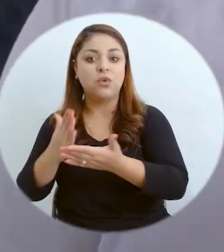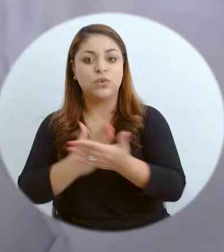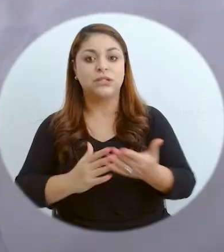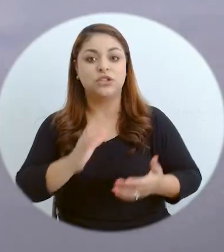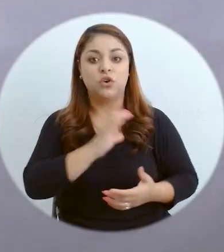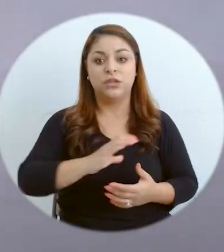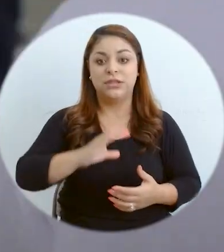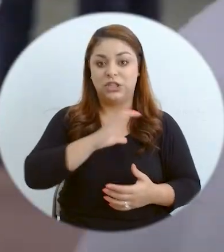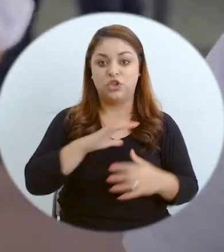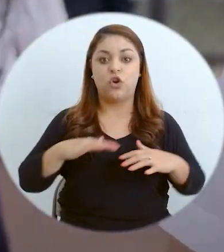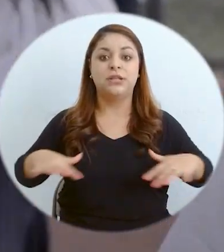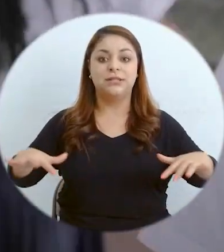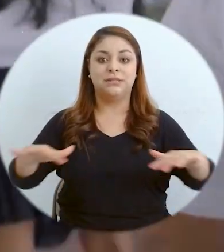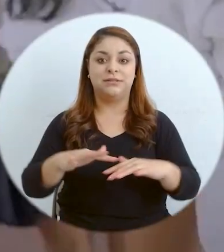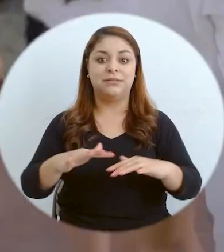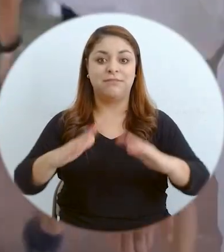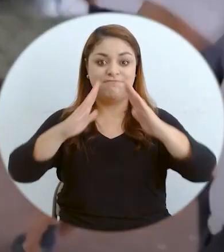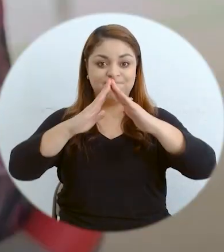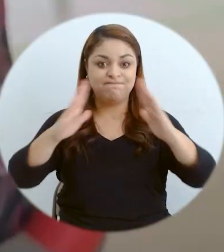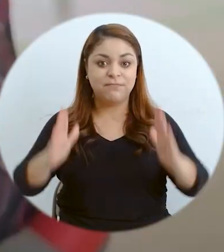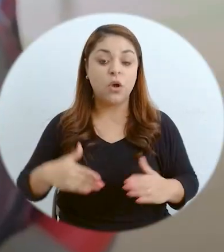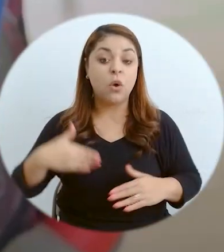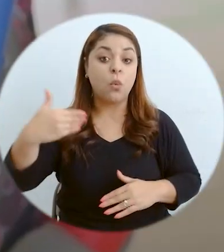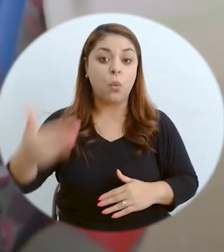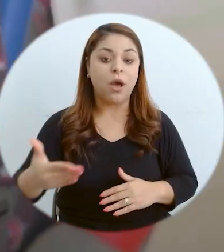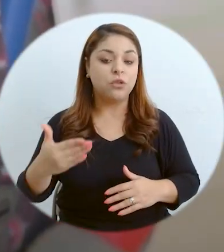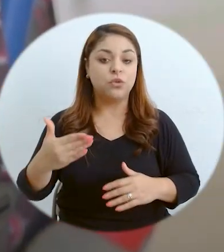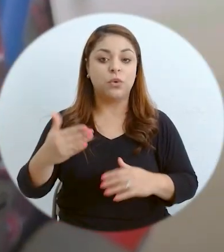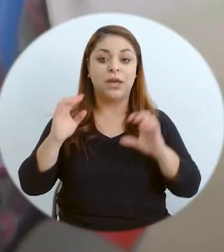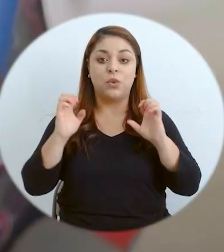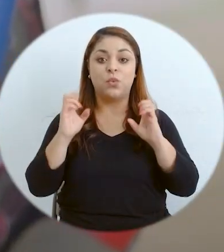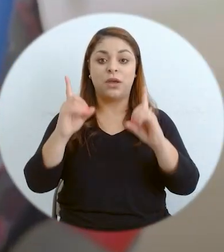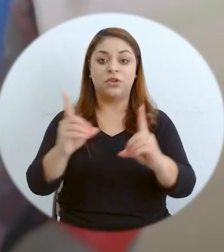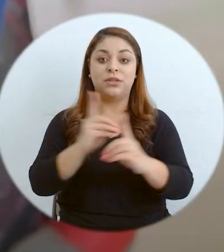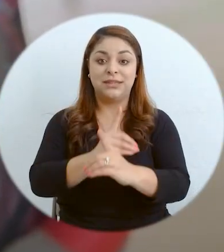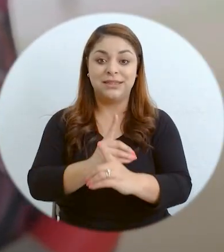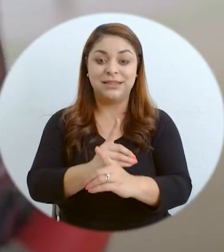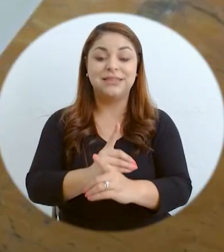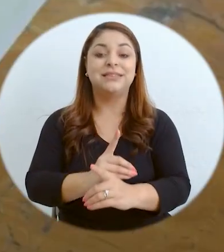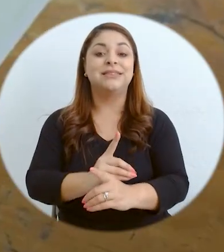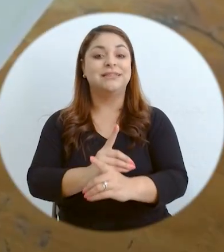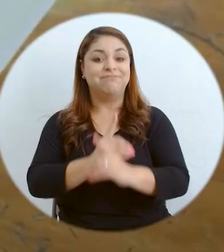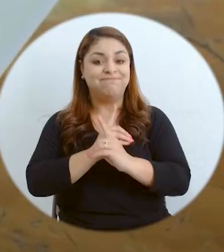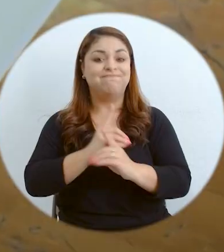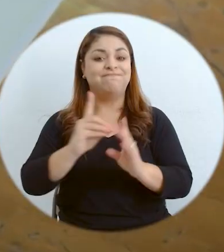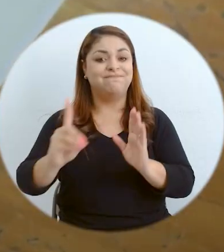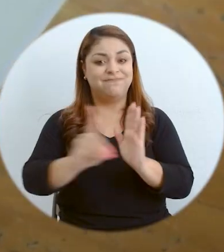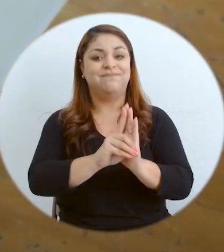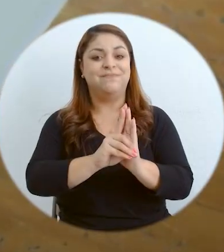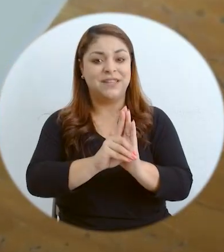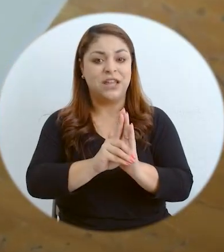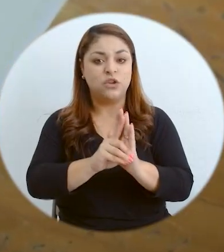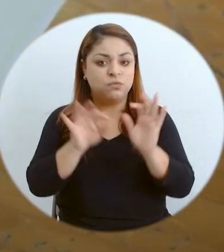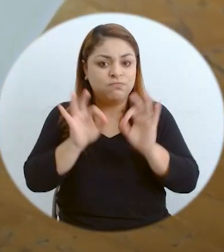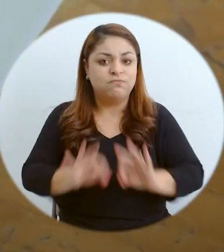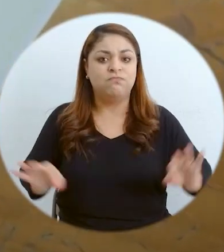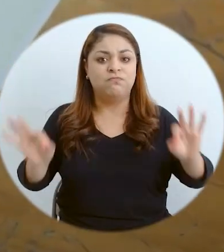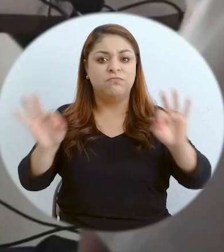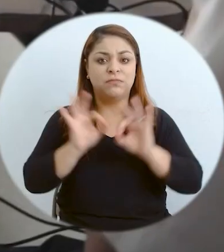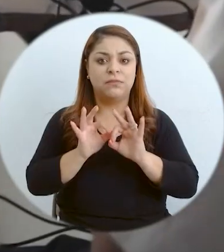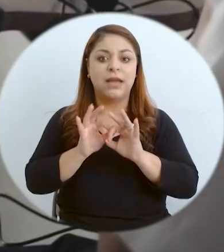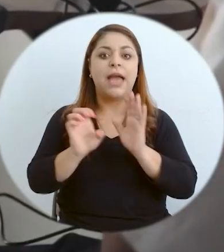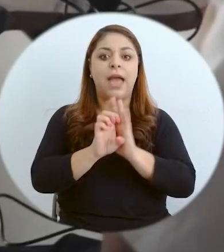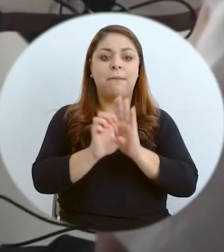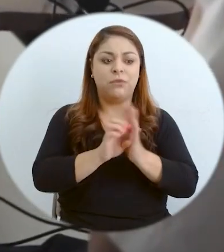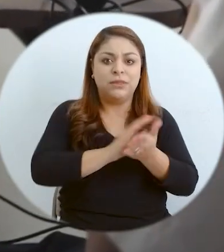en ciertas condiciones habitacionales, cuando la educación en su derecho fundamental debería de resguardar su dignidad, llega y